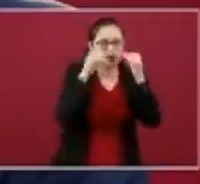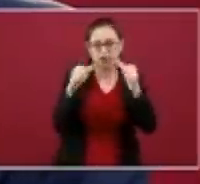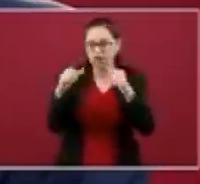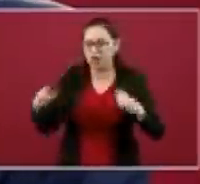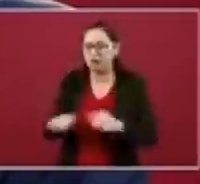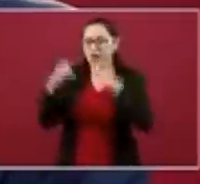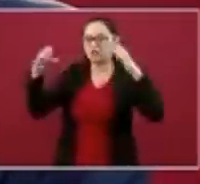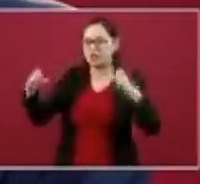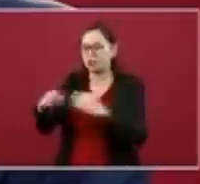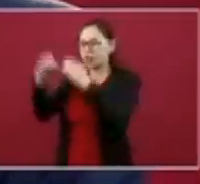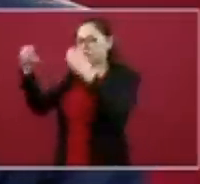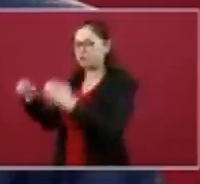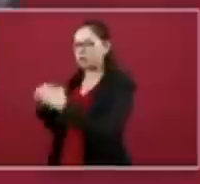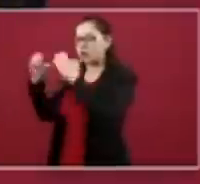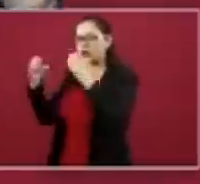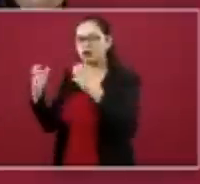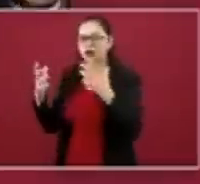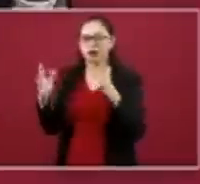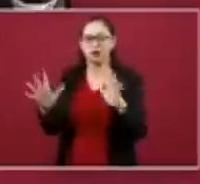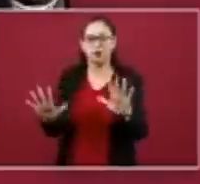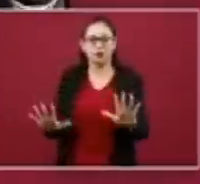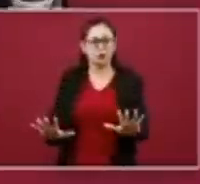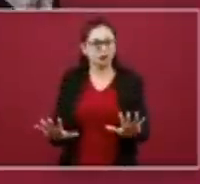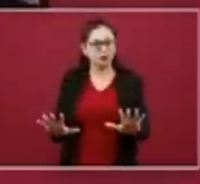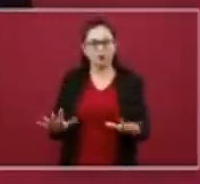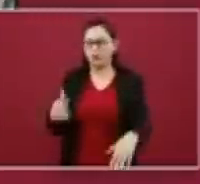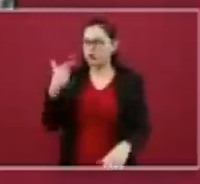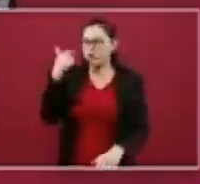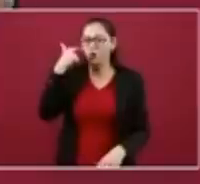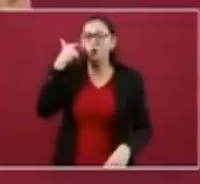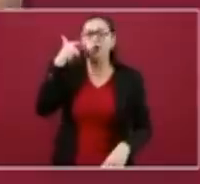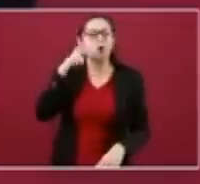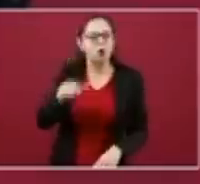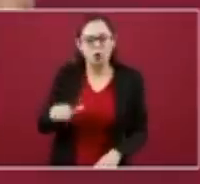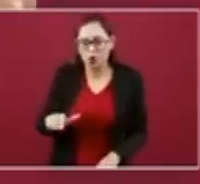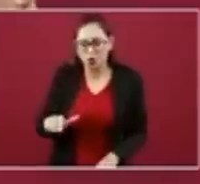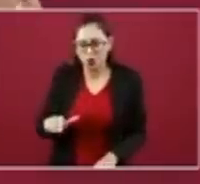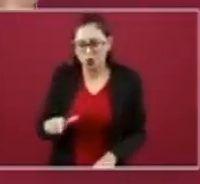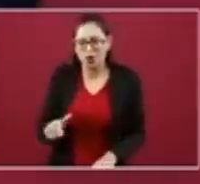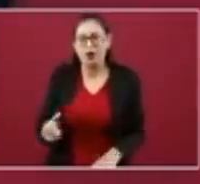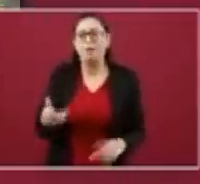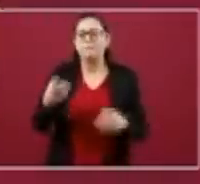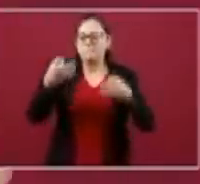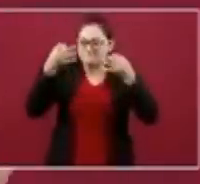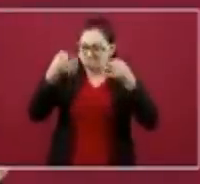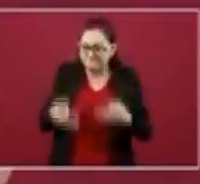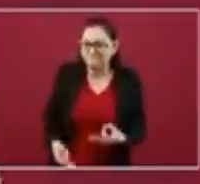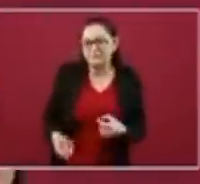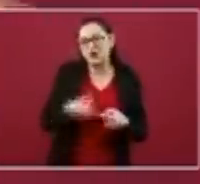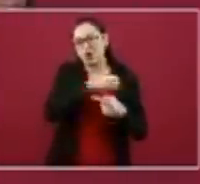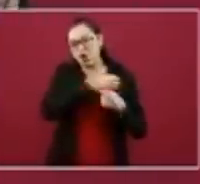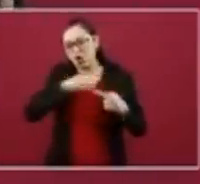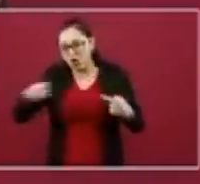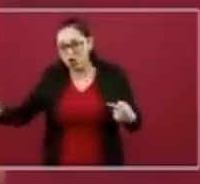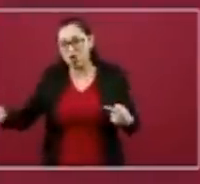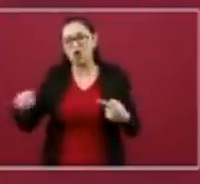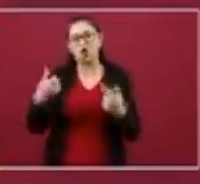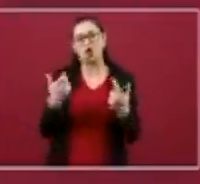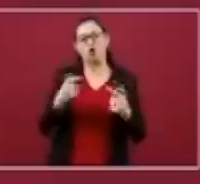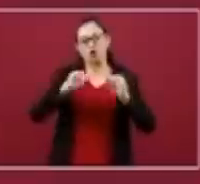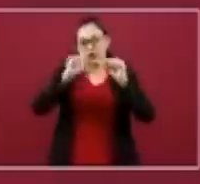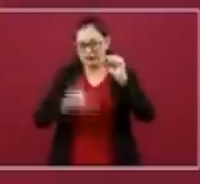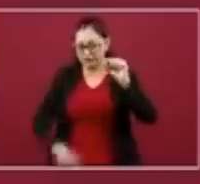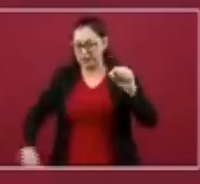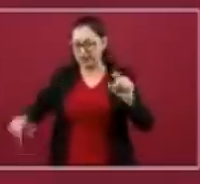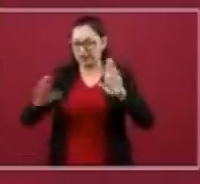emergencias. Entonces, lo que queremos es organizar la Guardia Nacional que tenga presencia en todo el